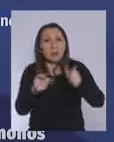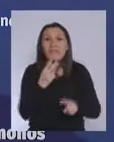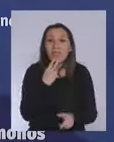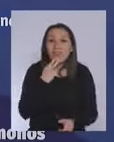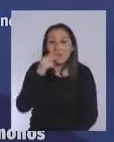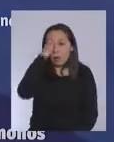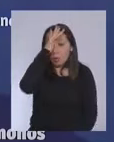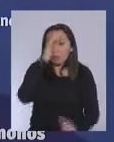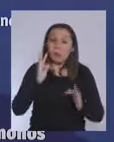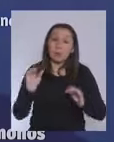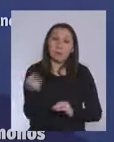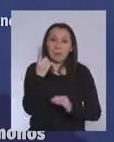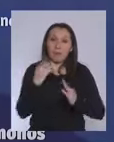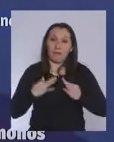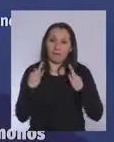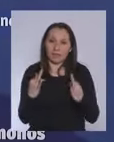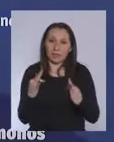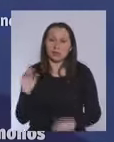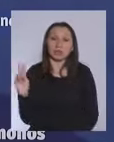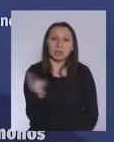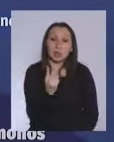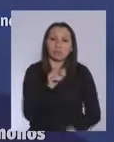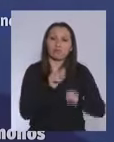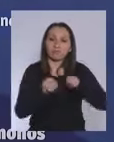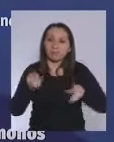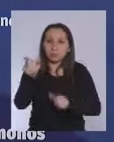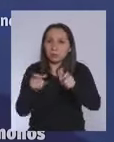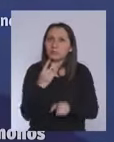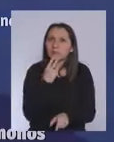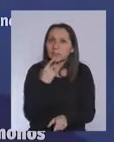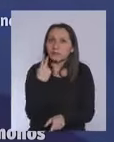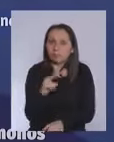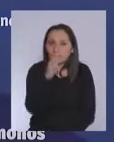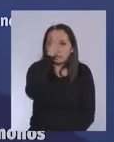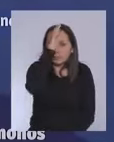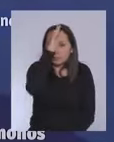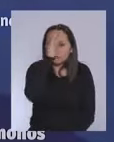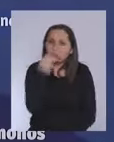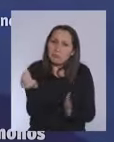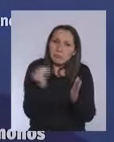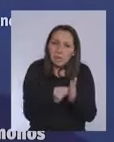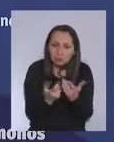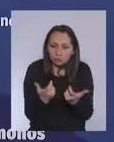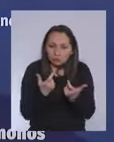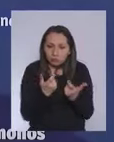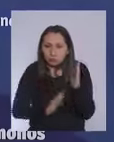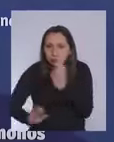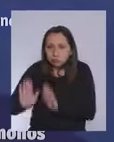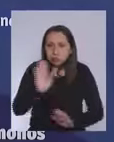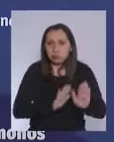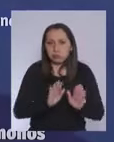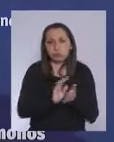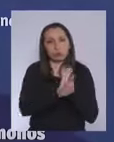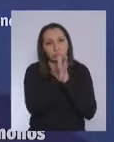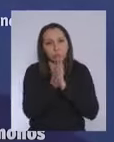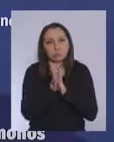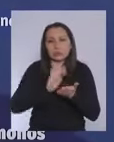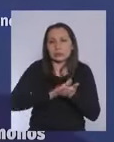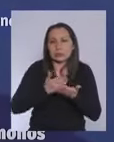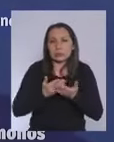alto primero los felicito y en segundo le hago un llamado justamente para reforzar las medidas mantener todas las medidas